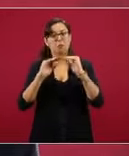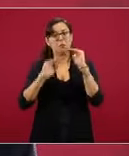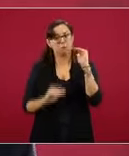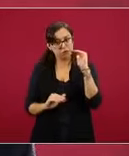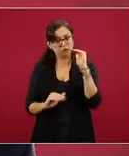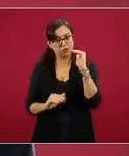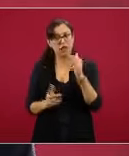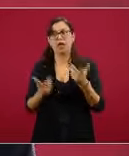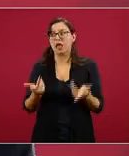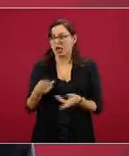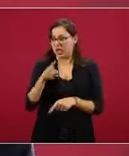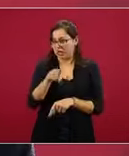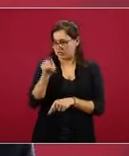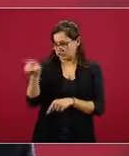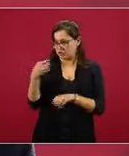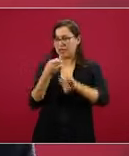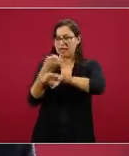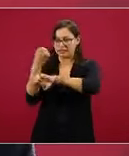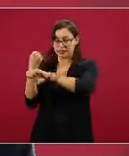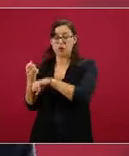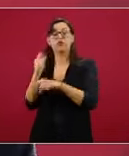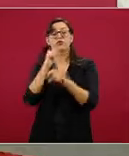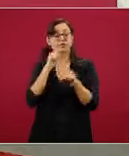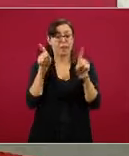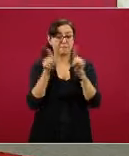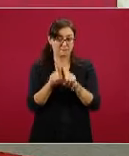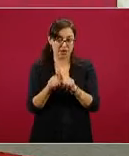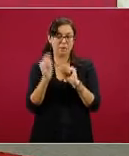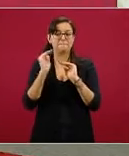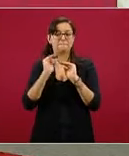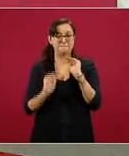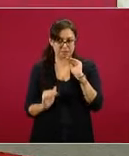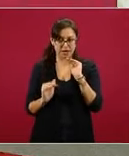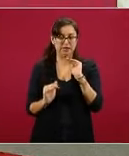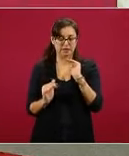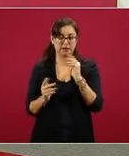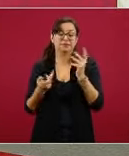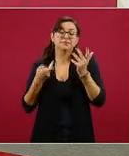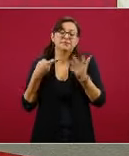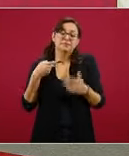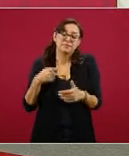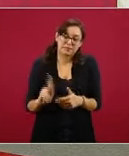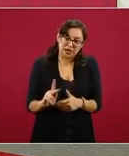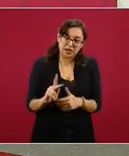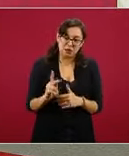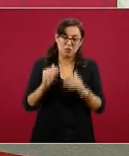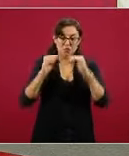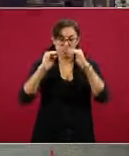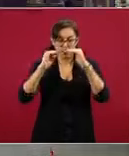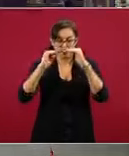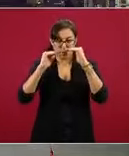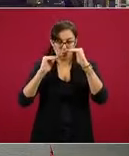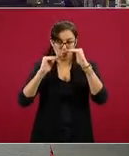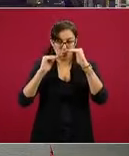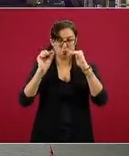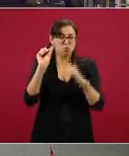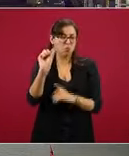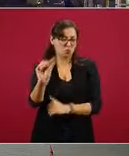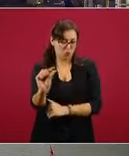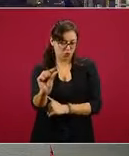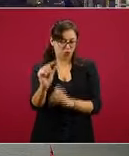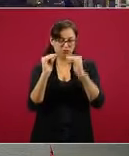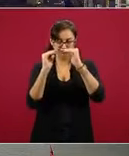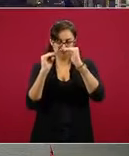algunas de estas entidades que están clasificadas como con rebrote. Sin embargo, ese descenso pues todavía no es, digamos, marcado